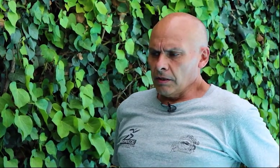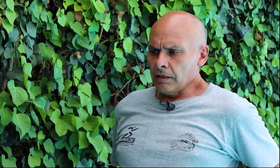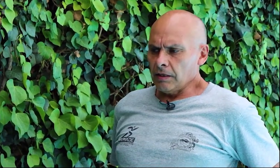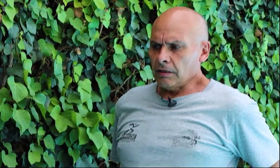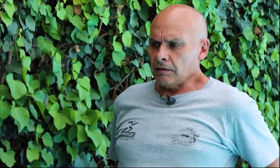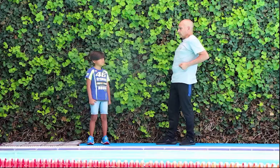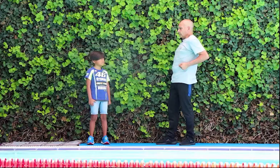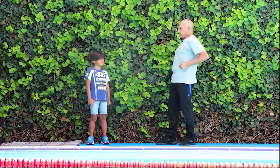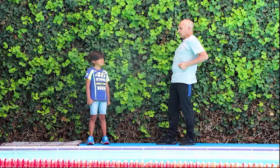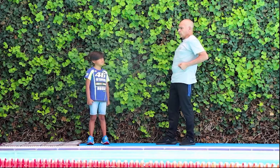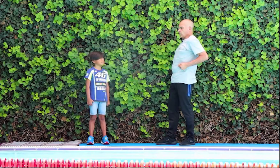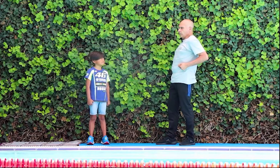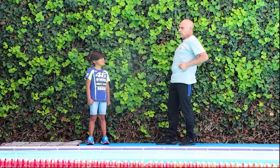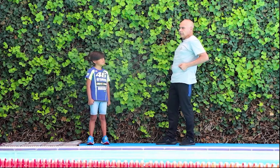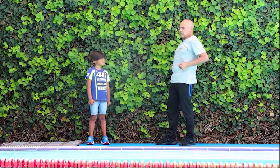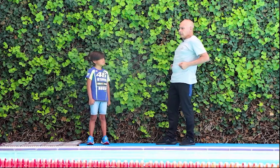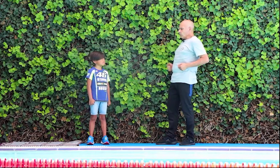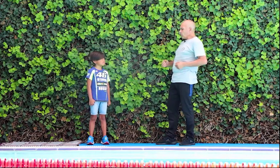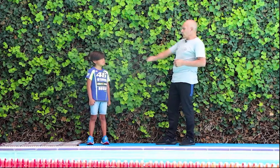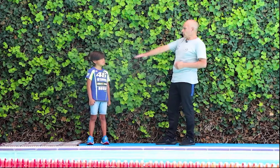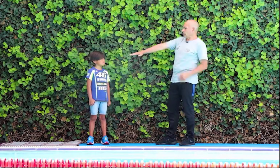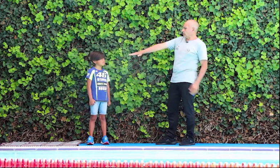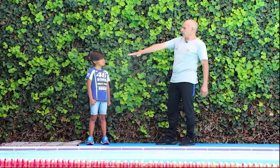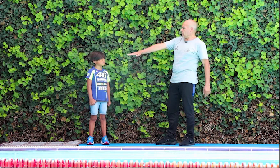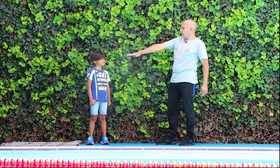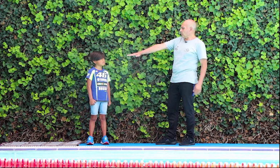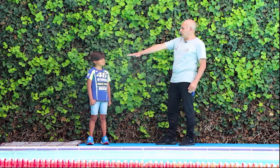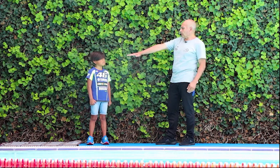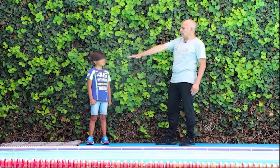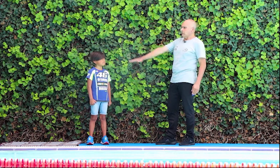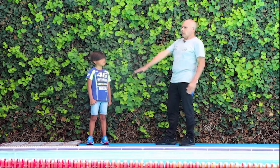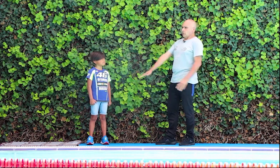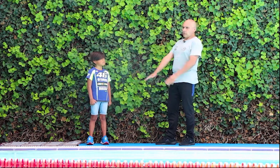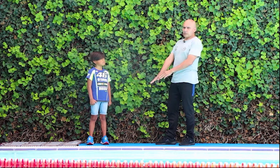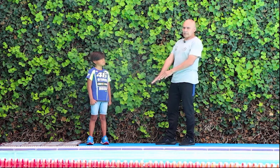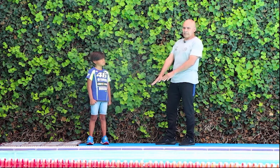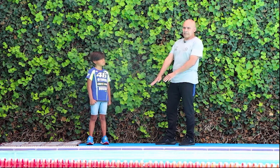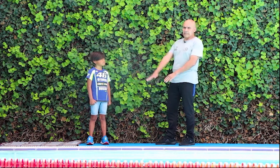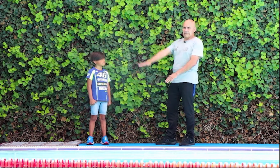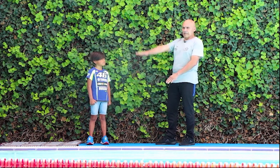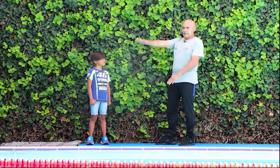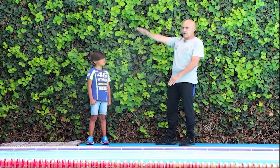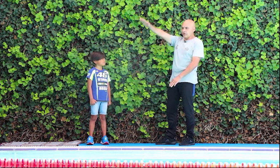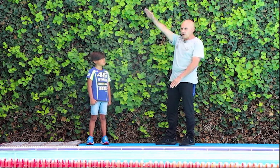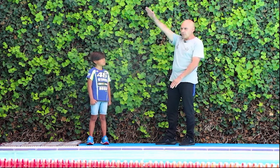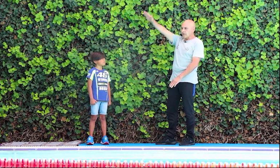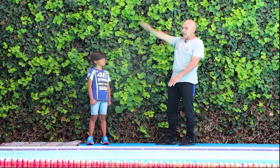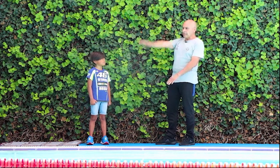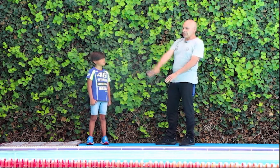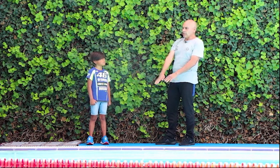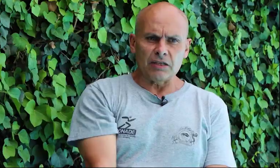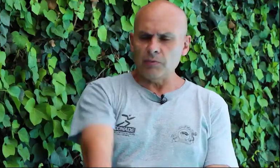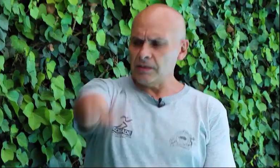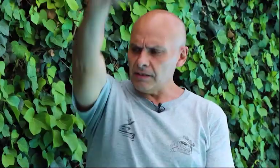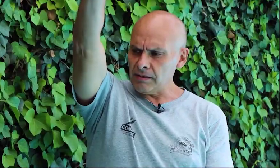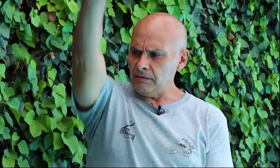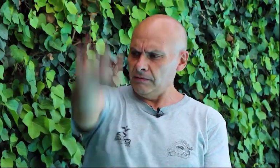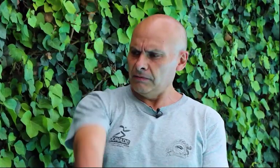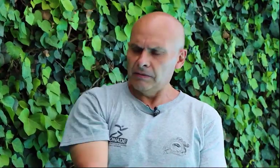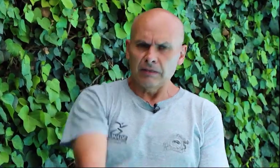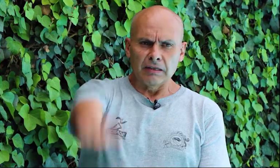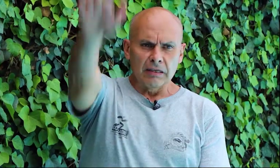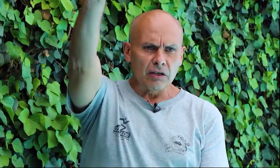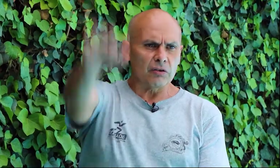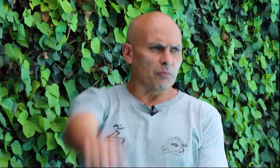en el suelo y nos vamos a estirar las piernas. Lo que vamos a hacer es elevar una pierna diez veces